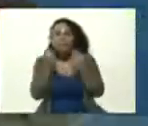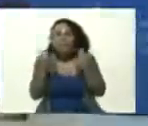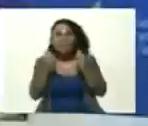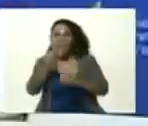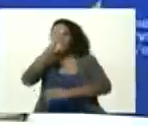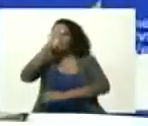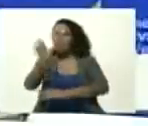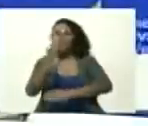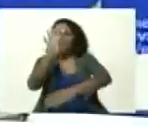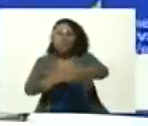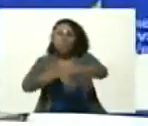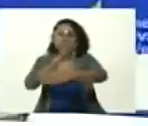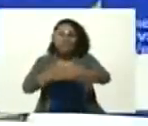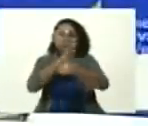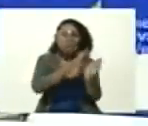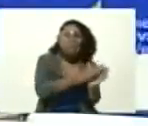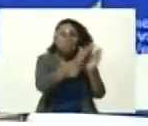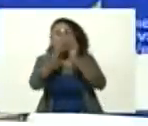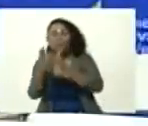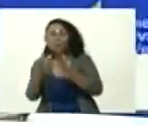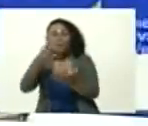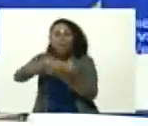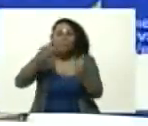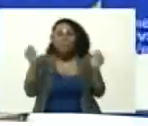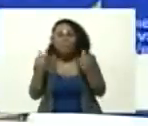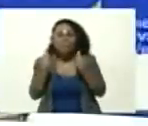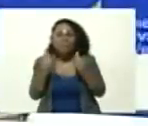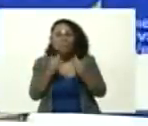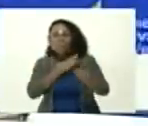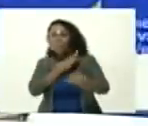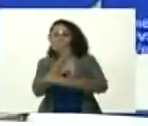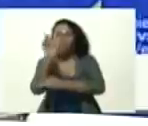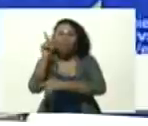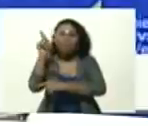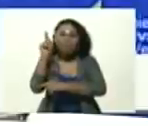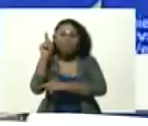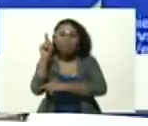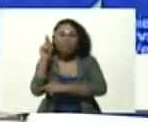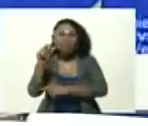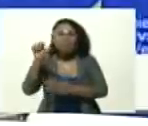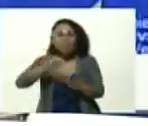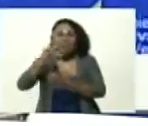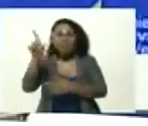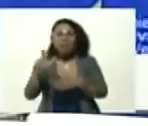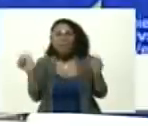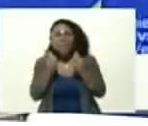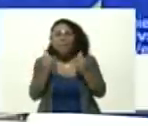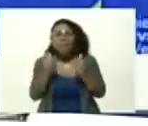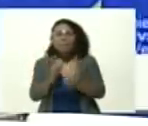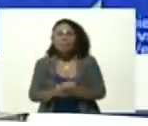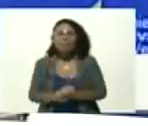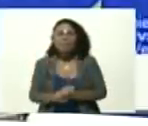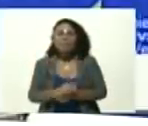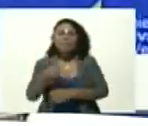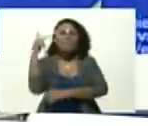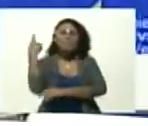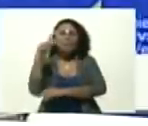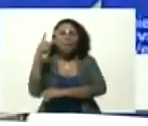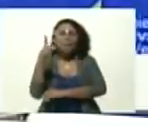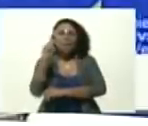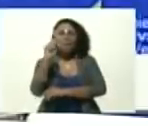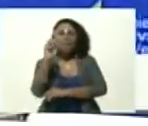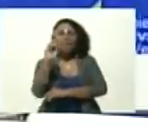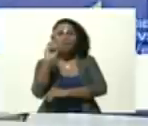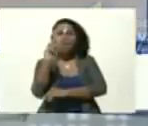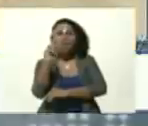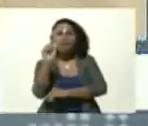de Barcelona a Mérida. Vámonos allá a la avenida perimetral de Tovar, parroquia Tovar,